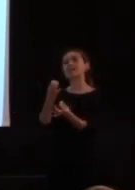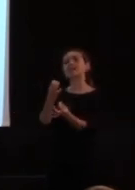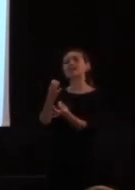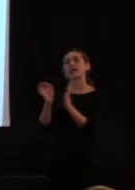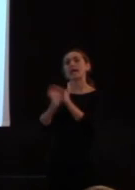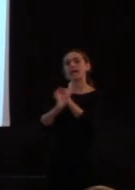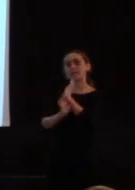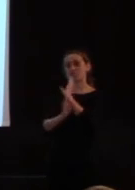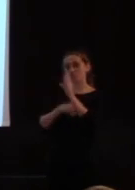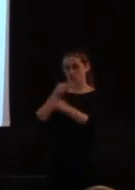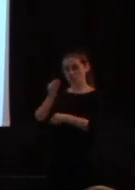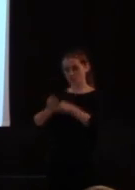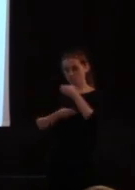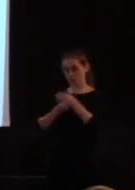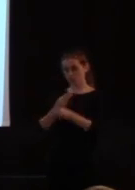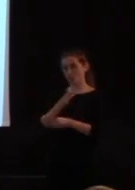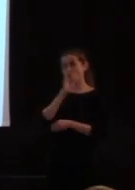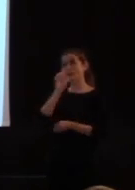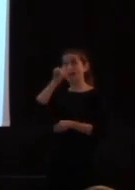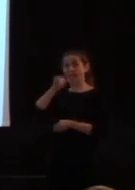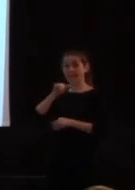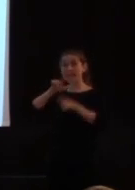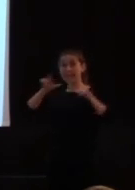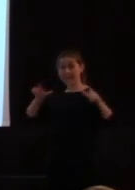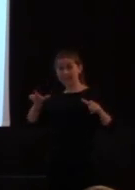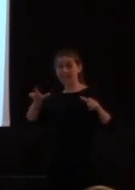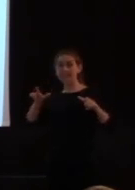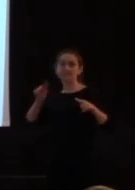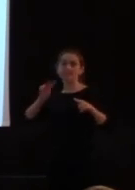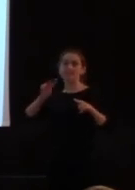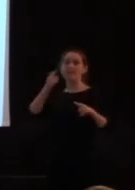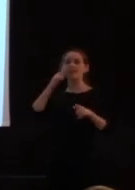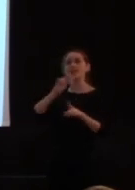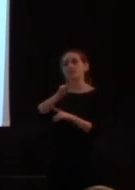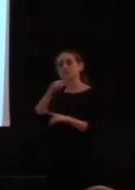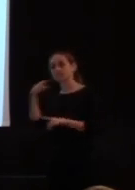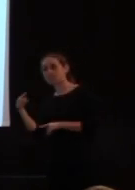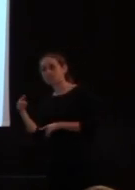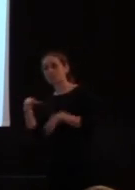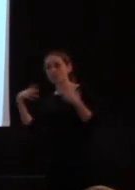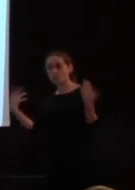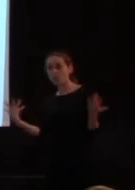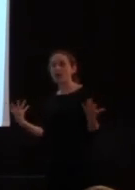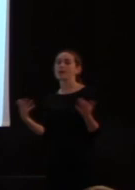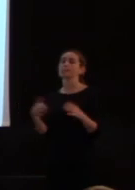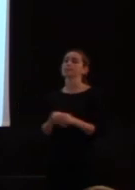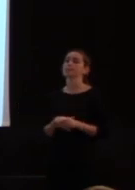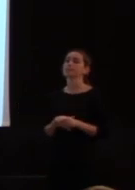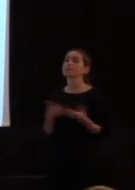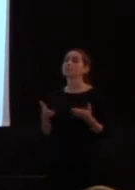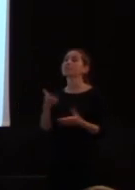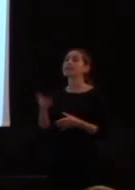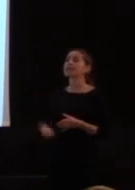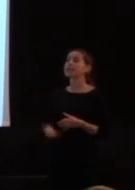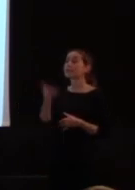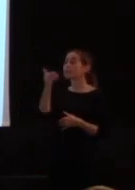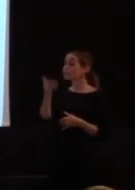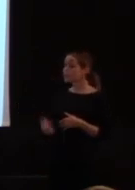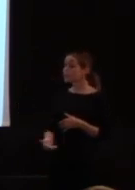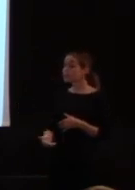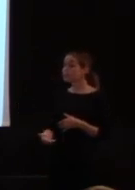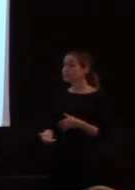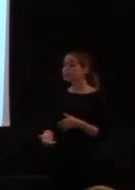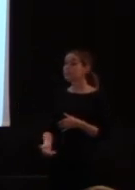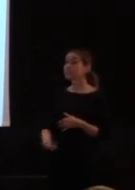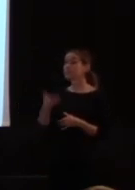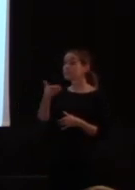¿no? Que la vamos a hacer en clase, vamos a verlo a clase, vamos a hacer otra tarea a partir de esta tarea que vosotros tenéis en casa. Muy importante